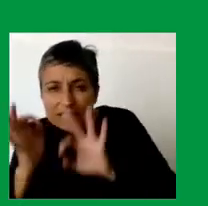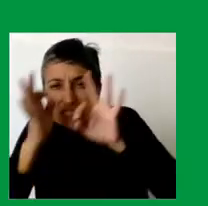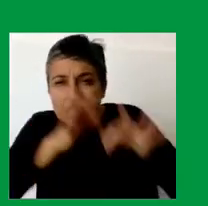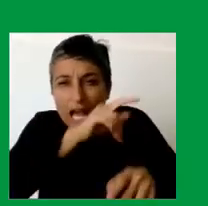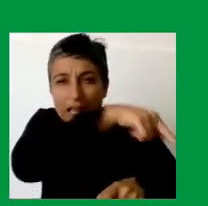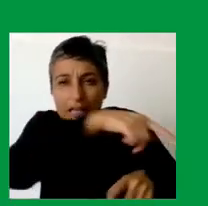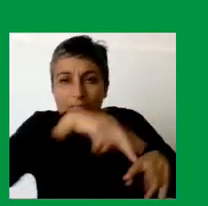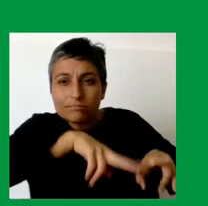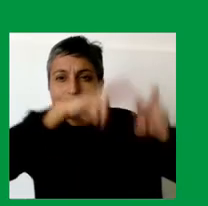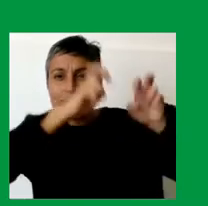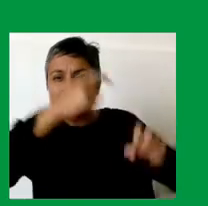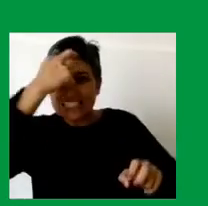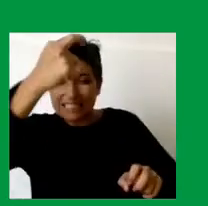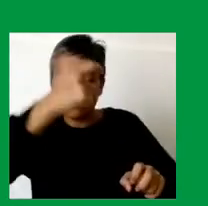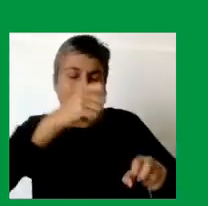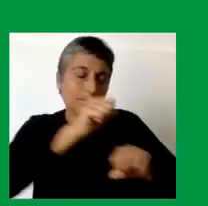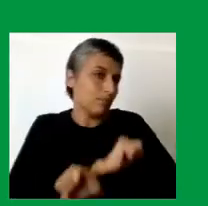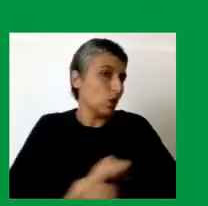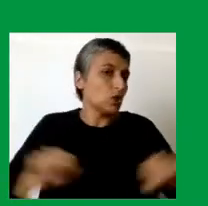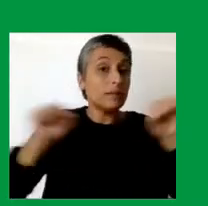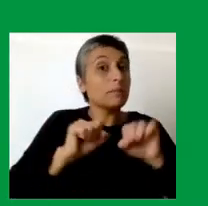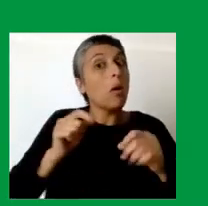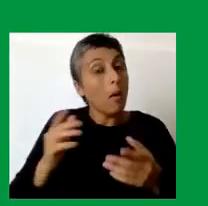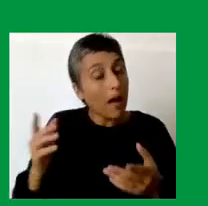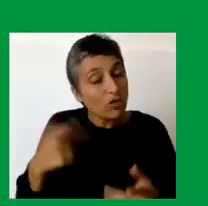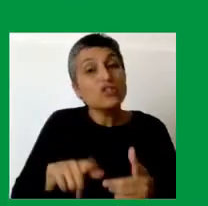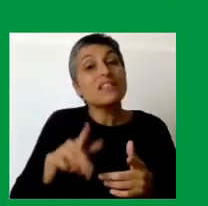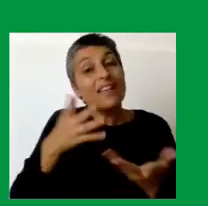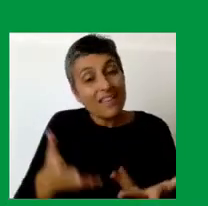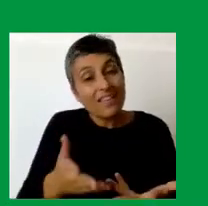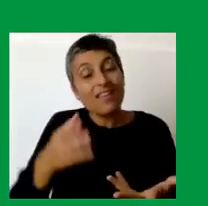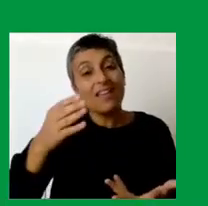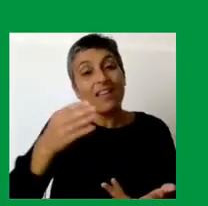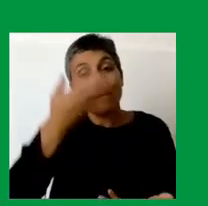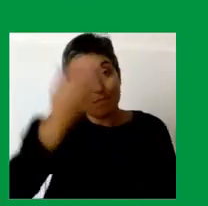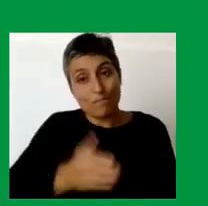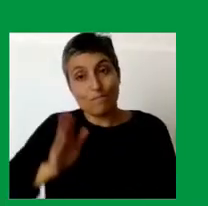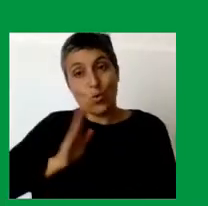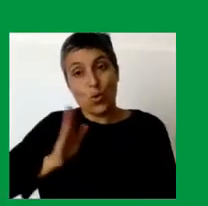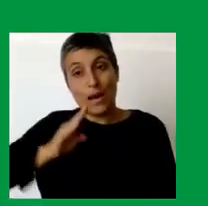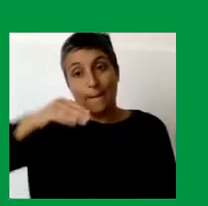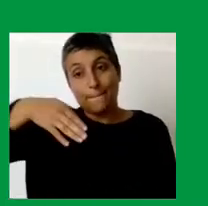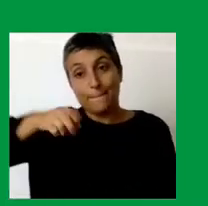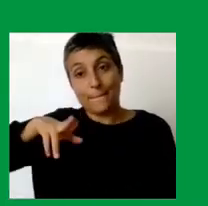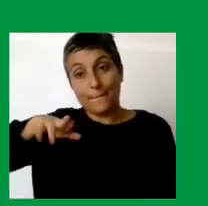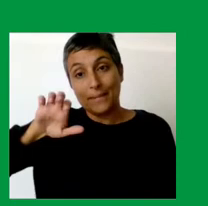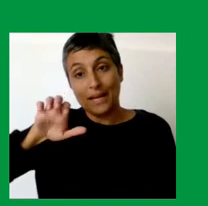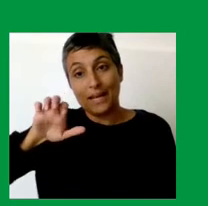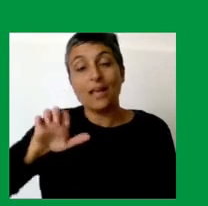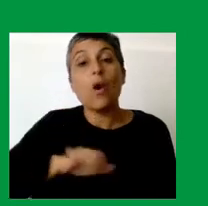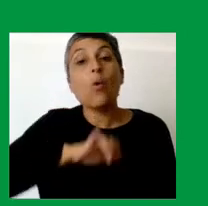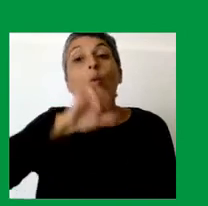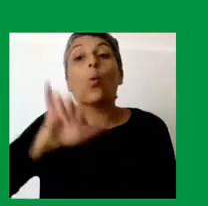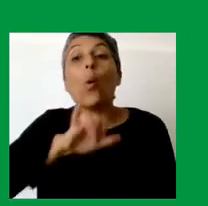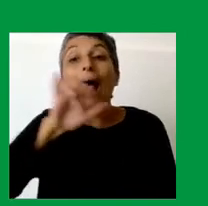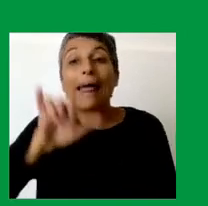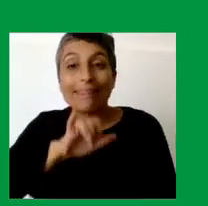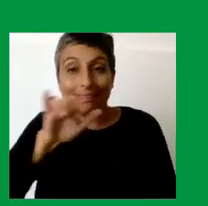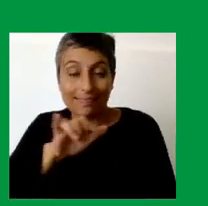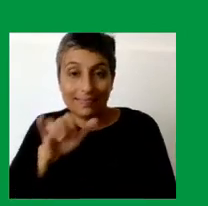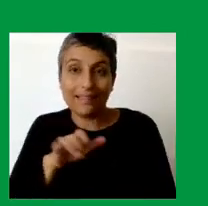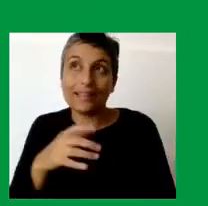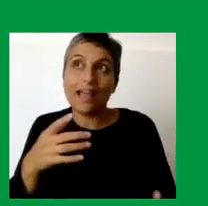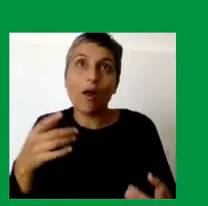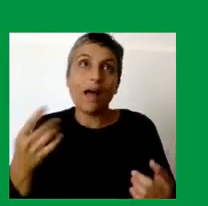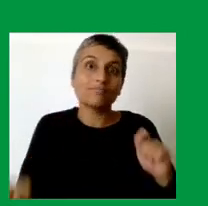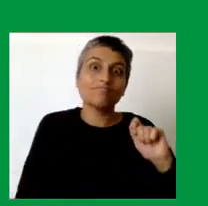científica? Y lo interesante que Marie Curie plantea en el podcast es que las cosas